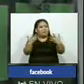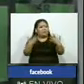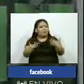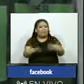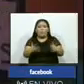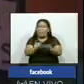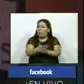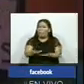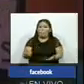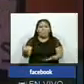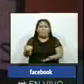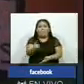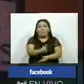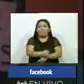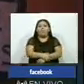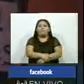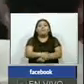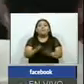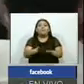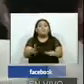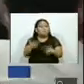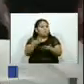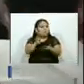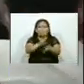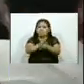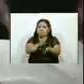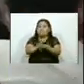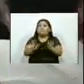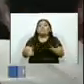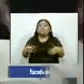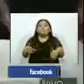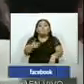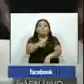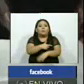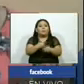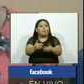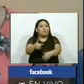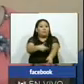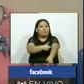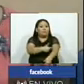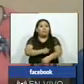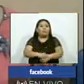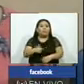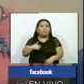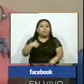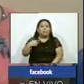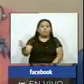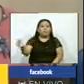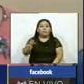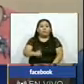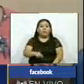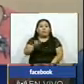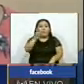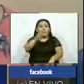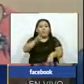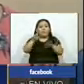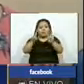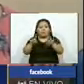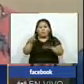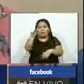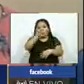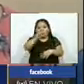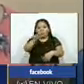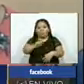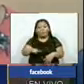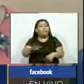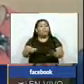disponible para toda la población. Son gratuitas en los establecimientos de salud. Yo vengo a la vacuna de las 26 semanas porque